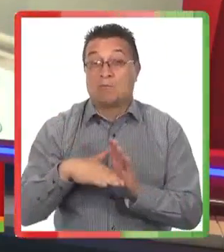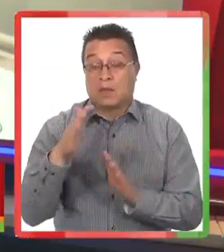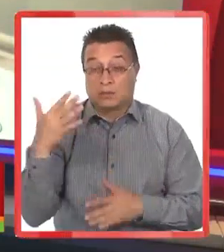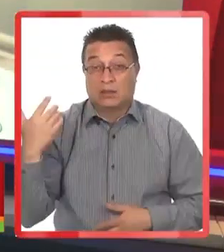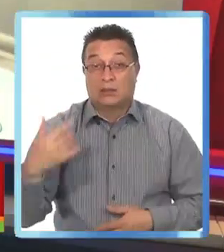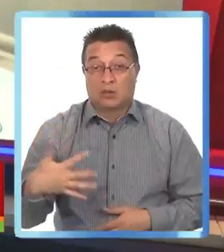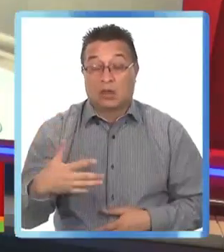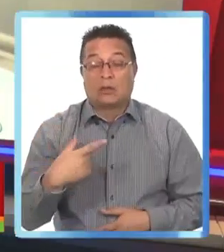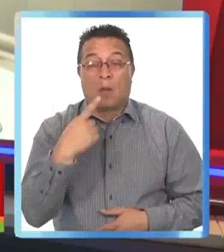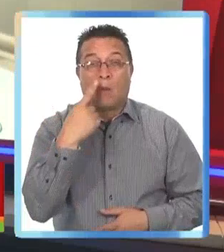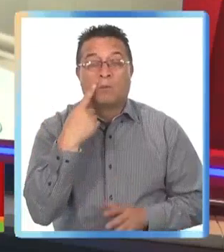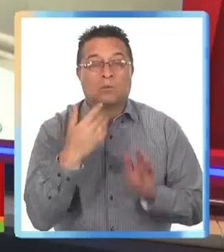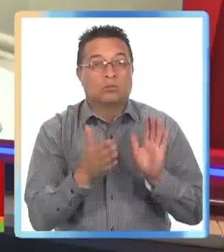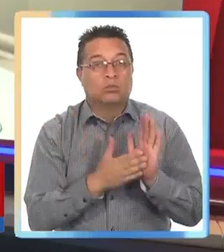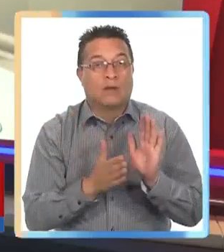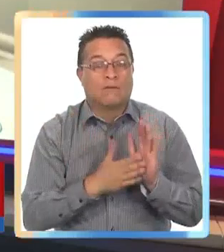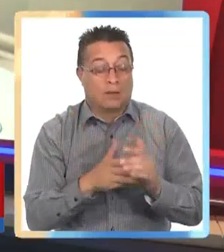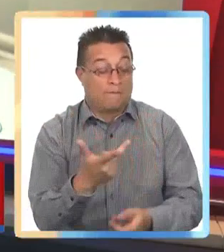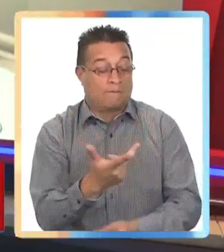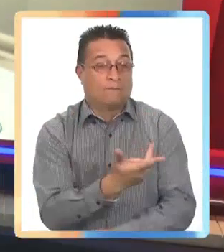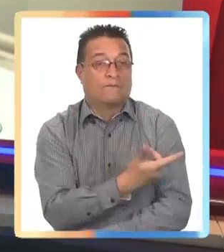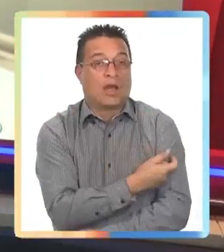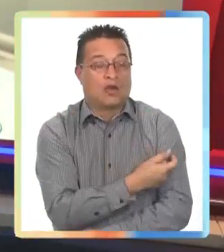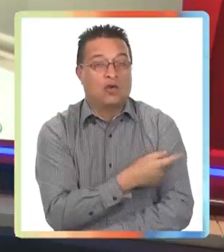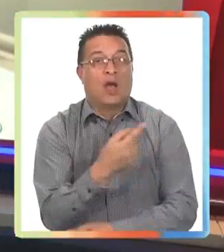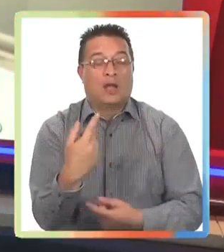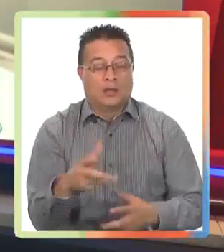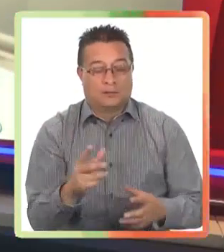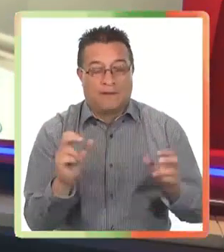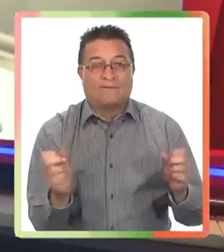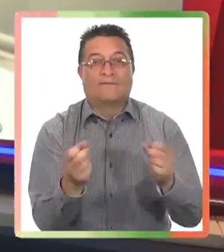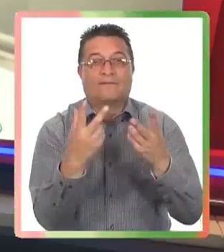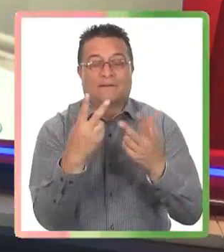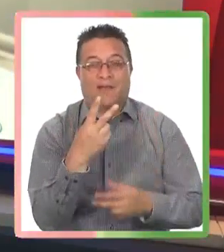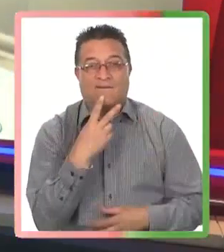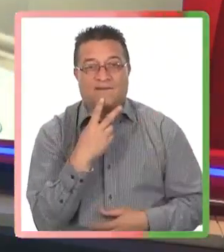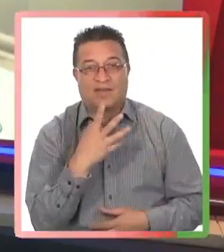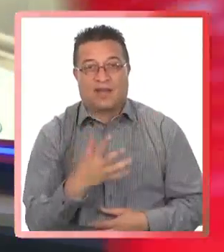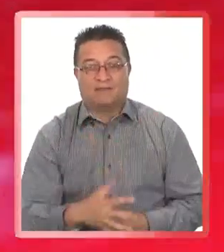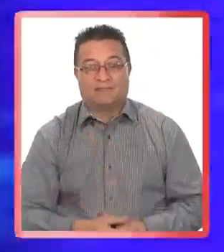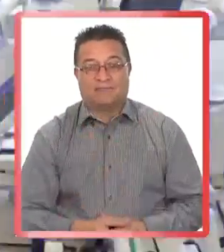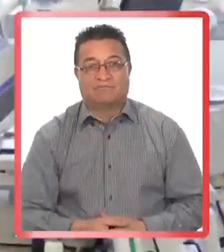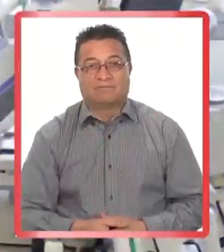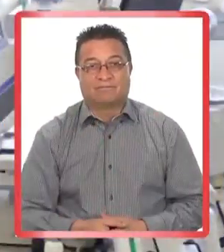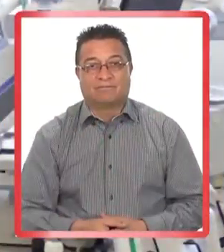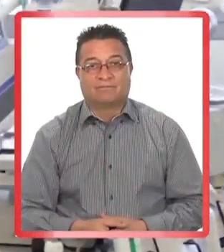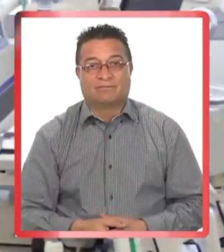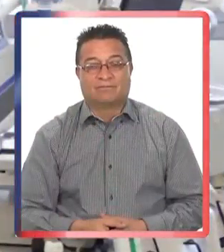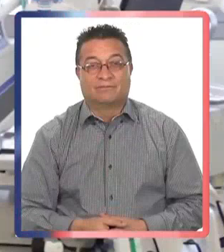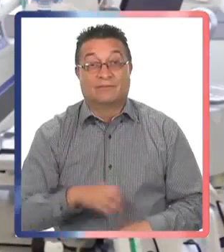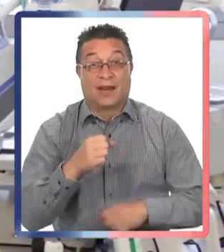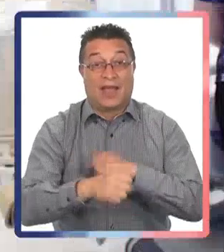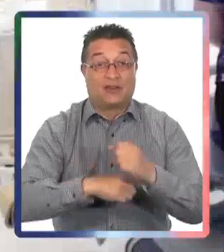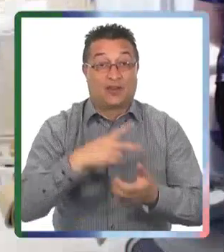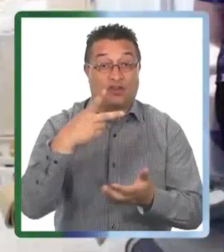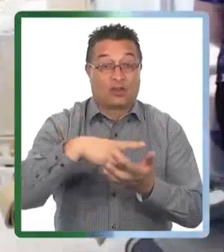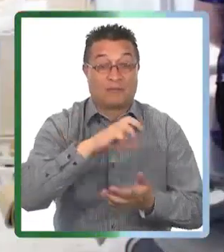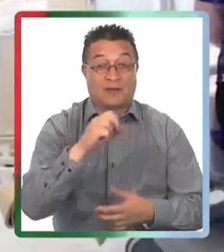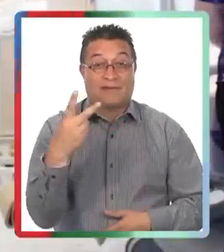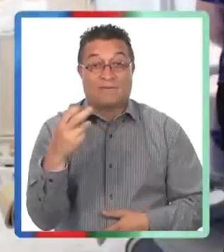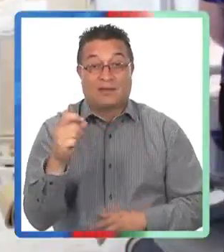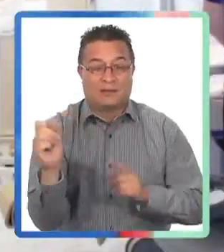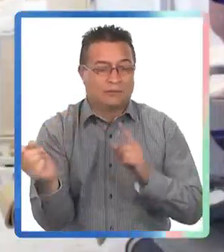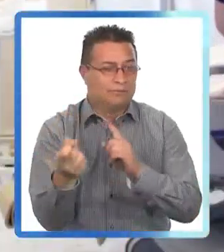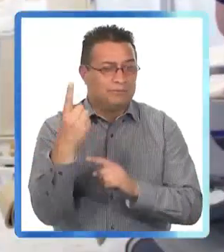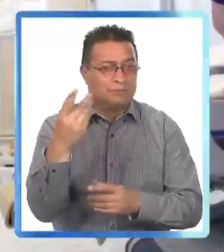más importante es la comprobación de que las vacunas llegaron para salvar vidas. El año 2020,